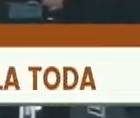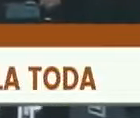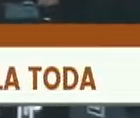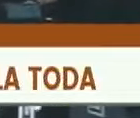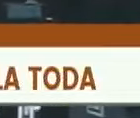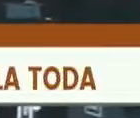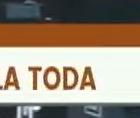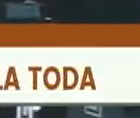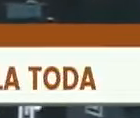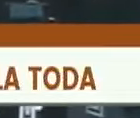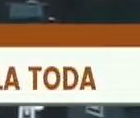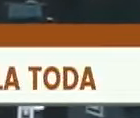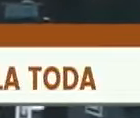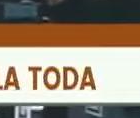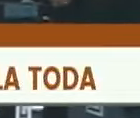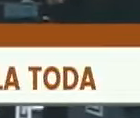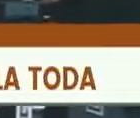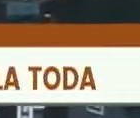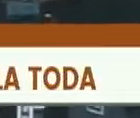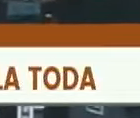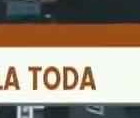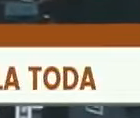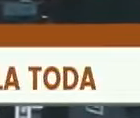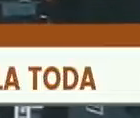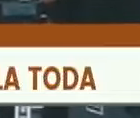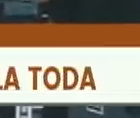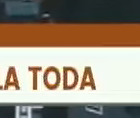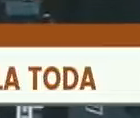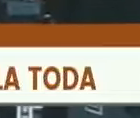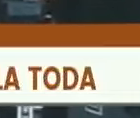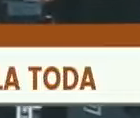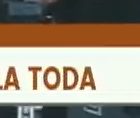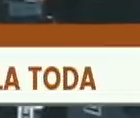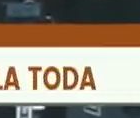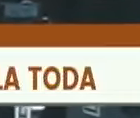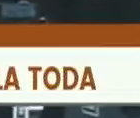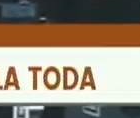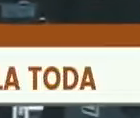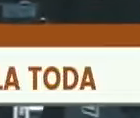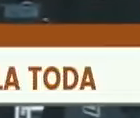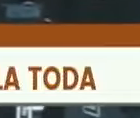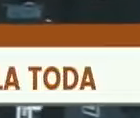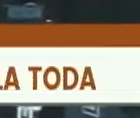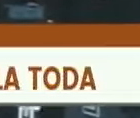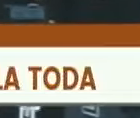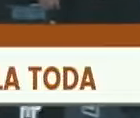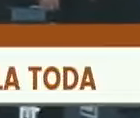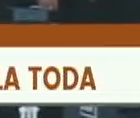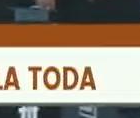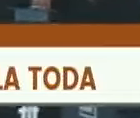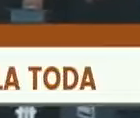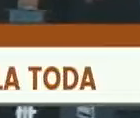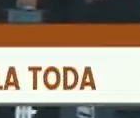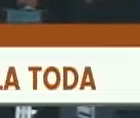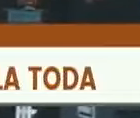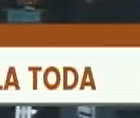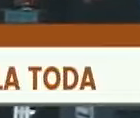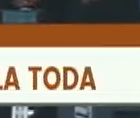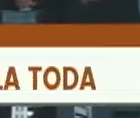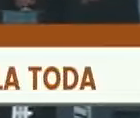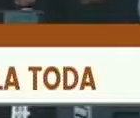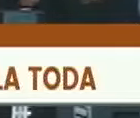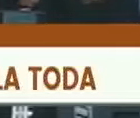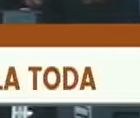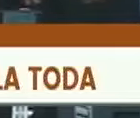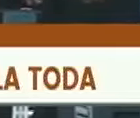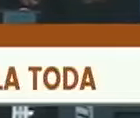Venezuela, vamos a recibir aquí en Nueva Esparta a uno que habla clarito porque